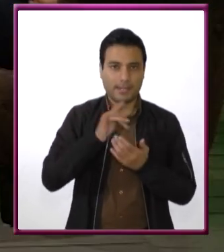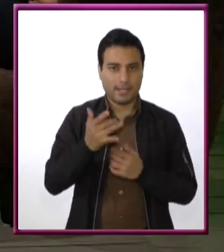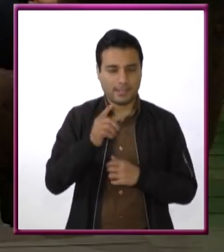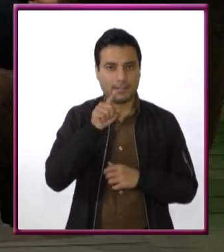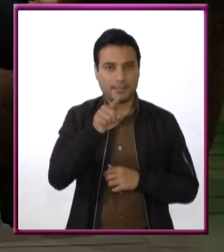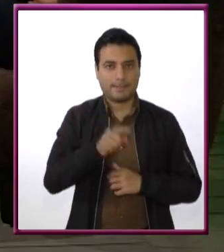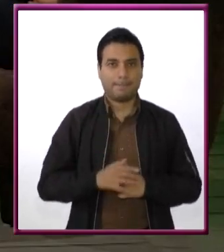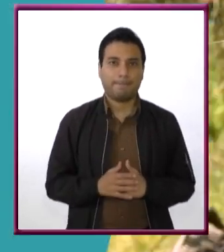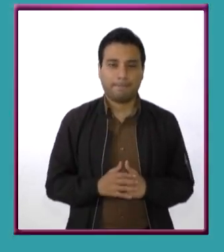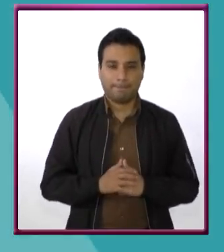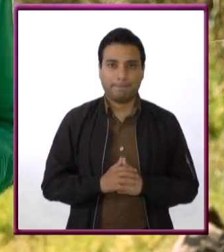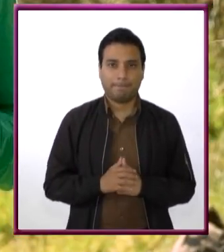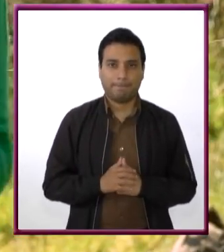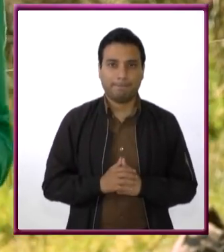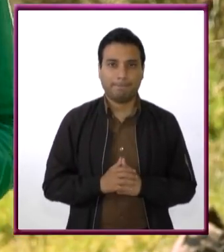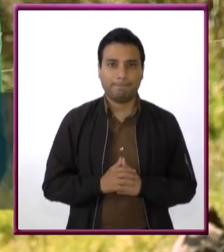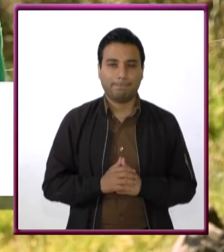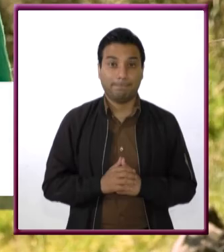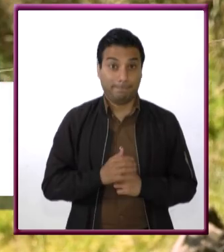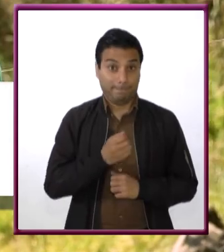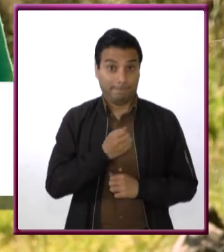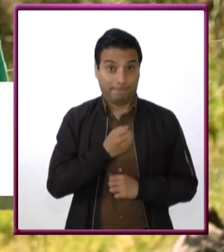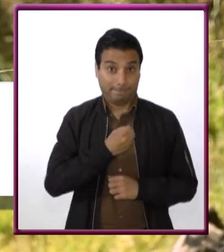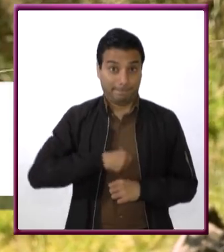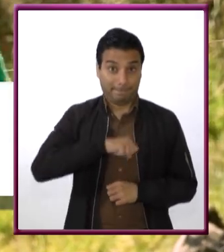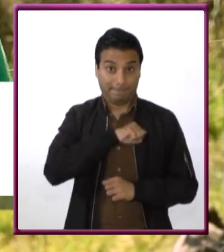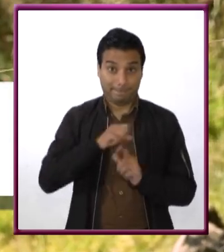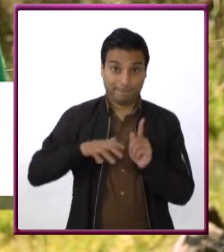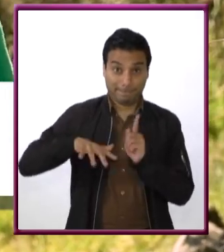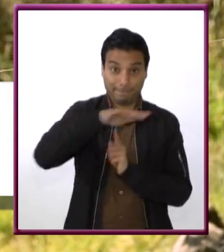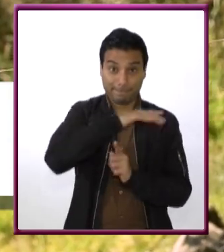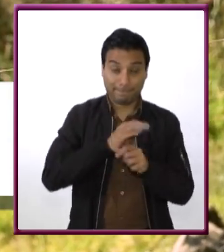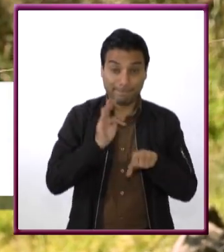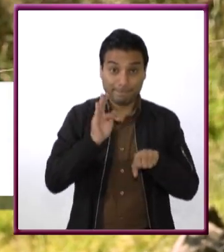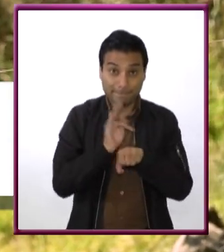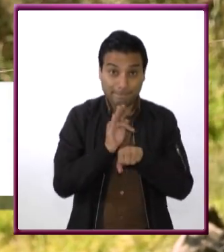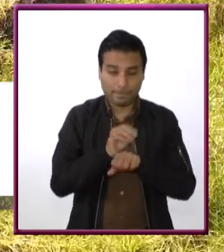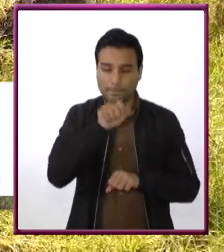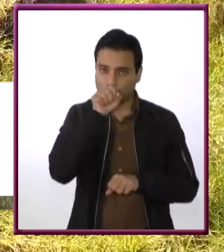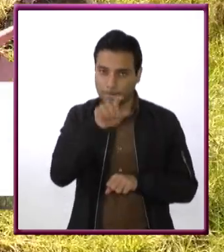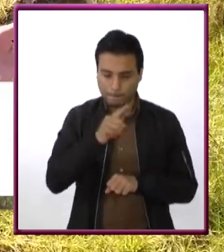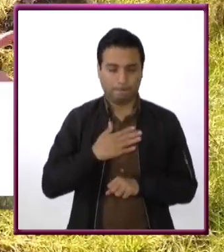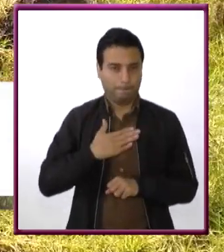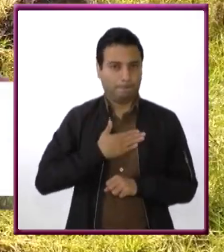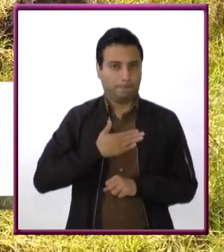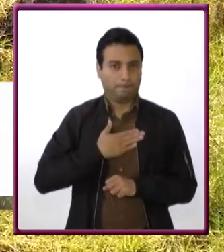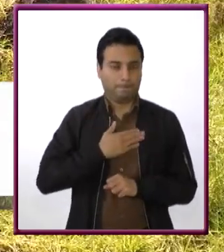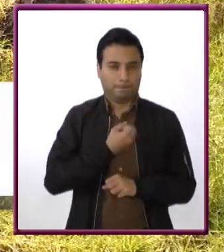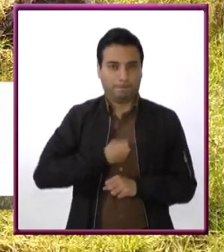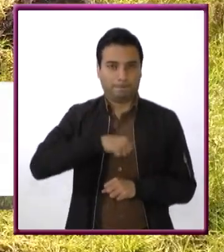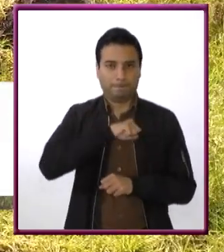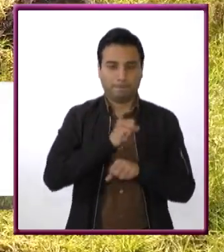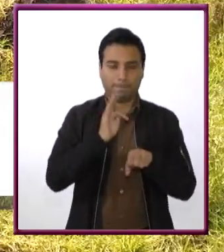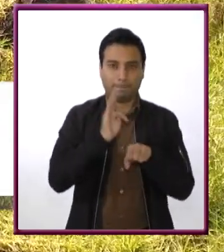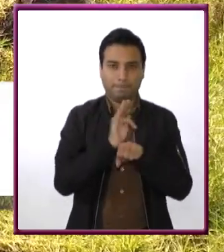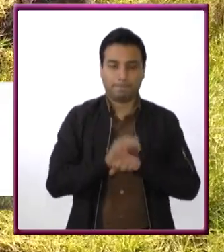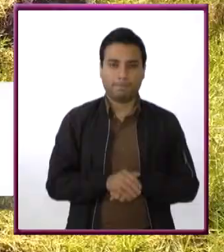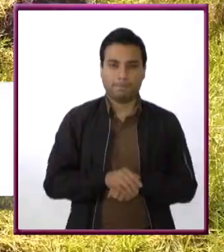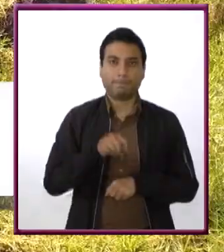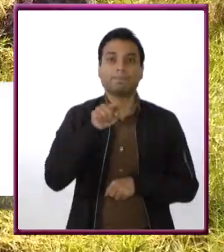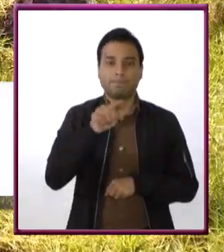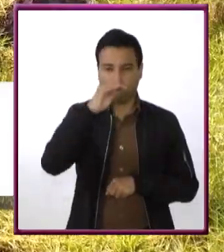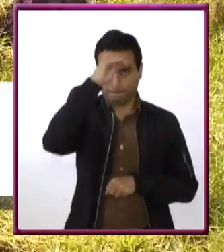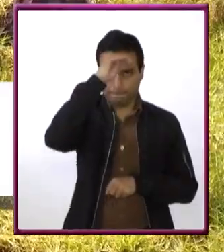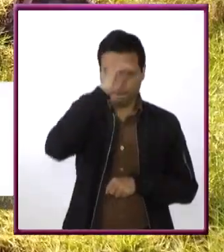ti. Proteger la salud del medio ambiente es protegernos a nosotros. Reflexionemos sobre nuevas prácticas de consumo y